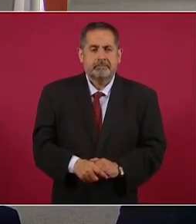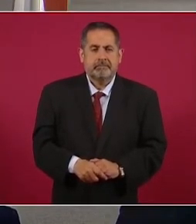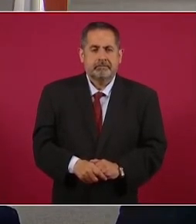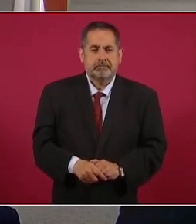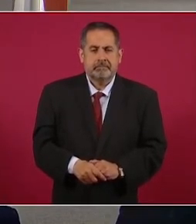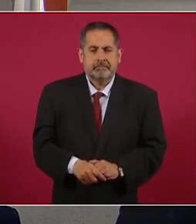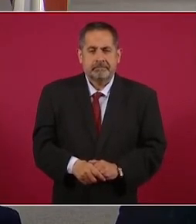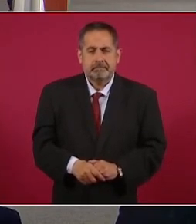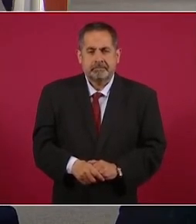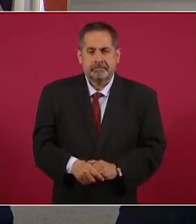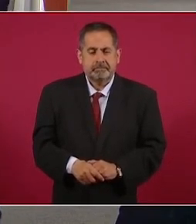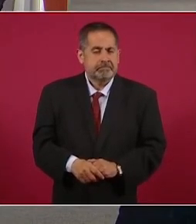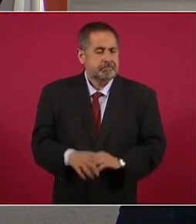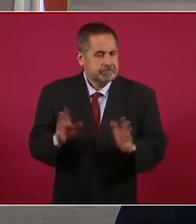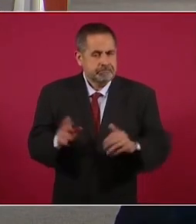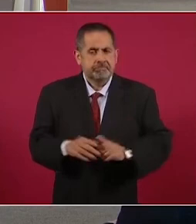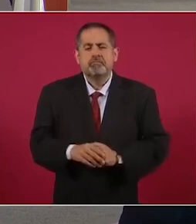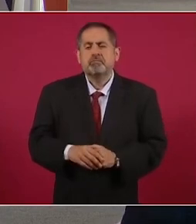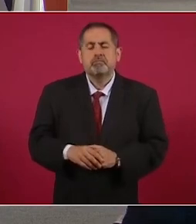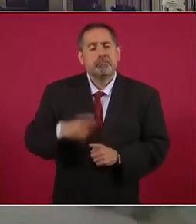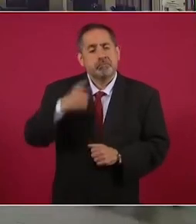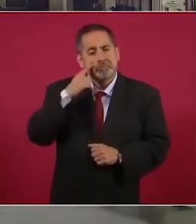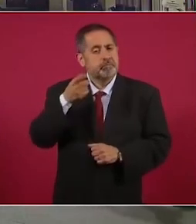¿Ya? Pero,